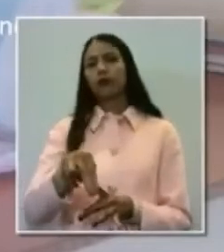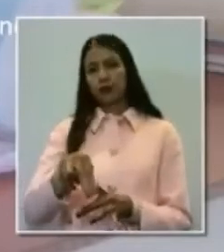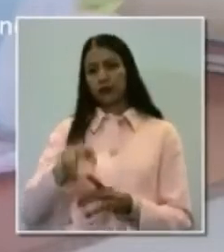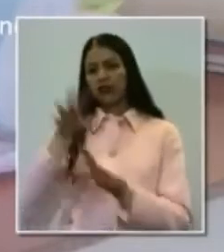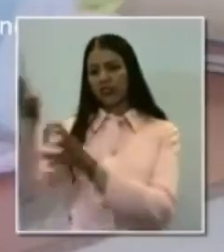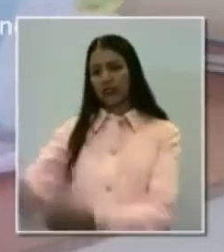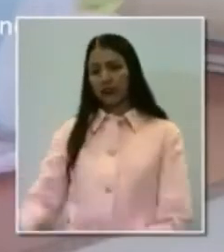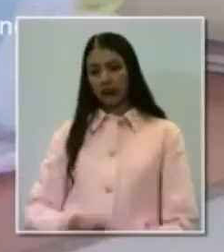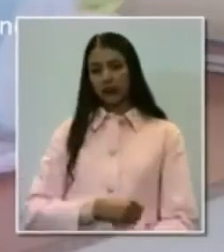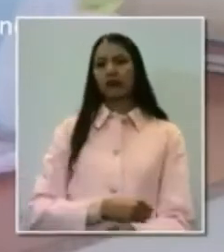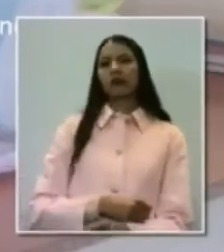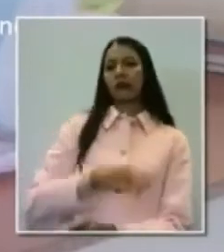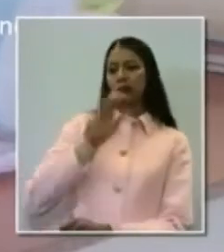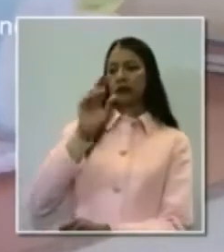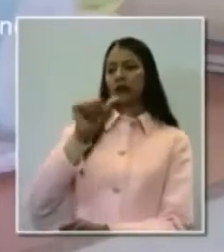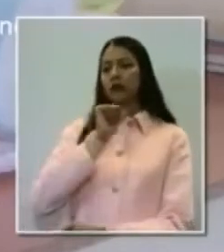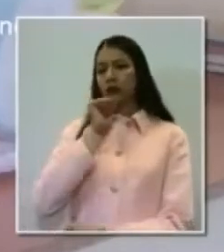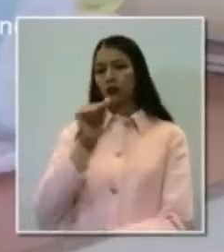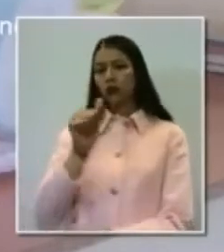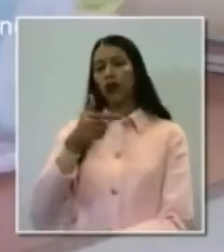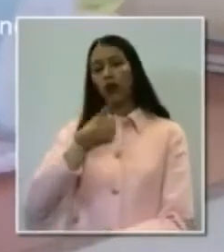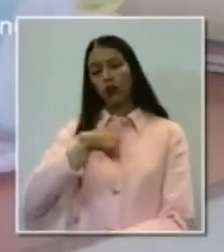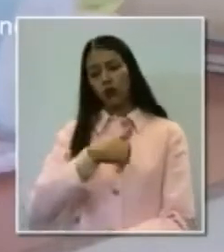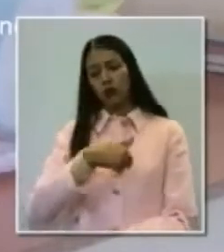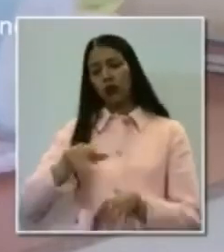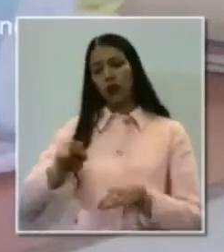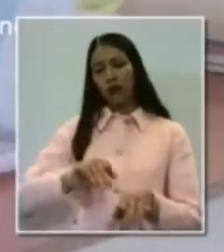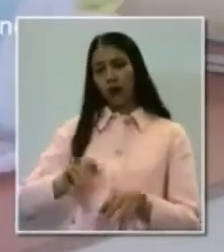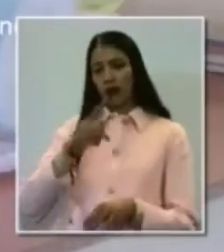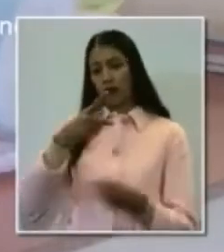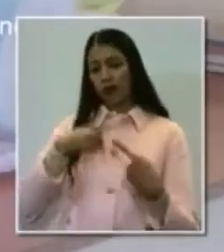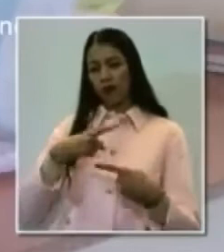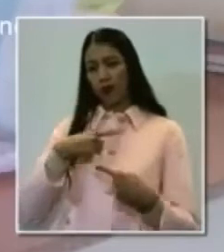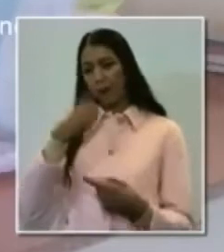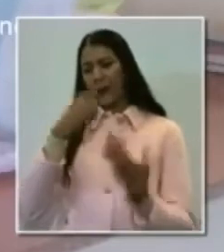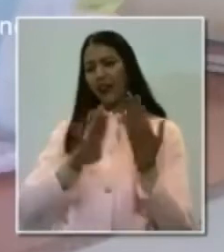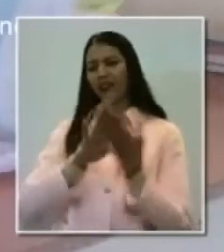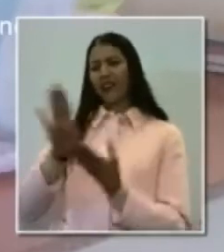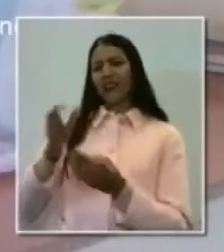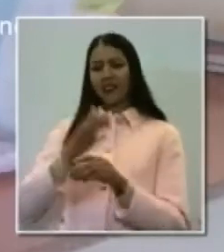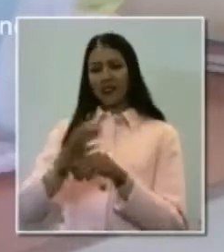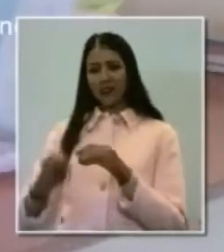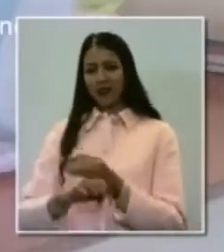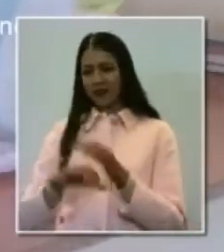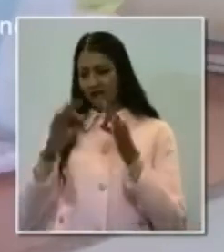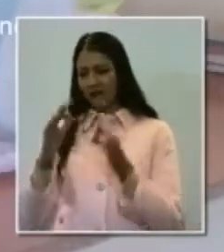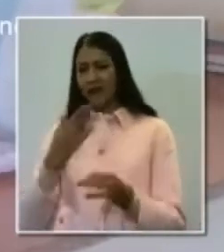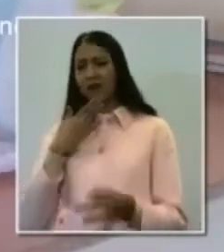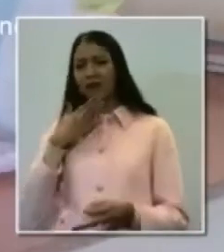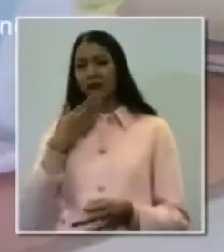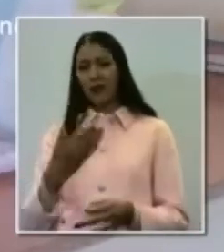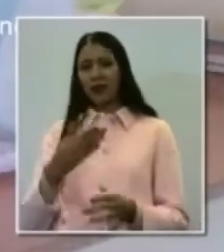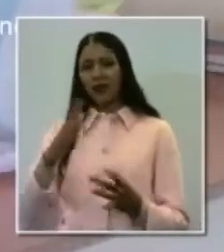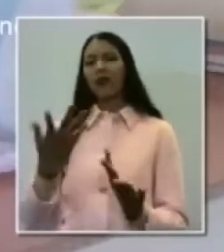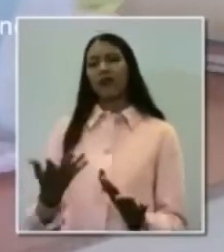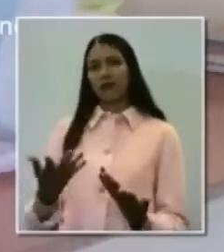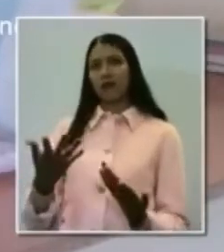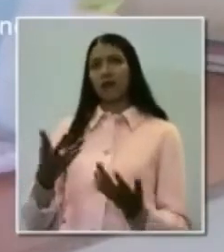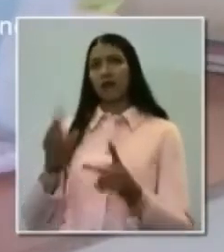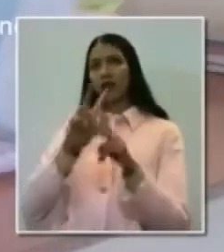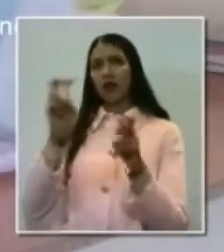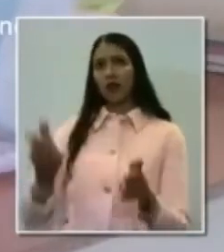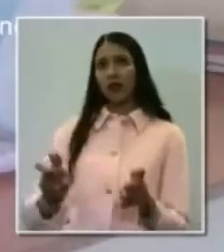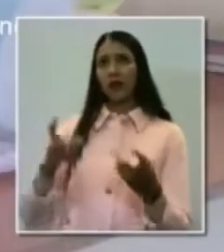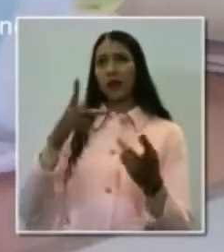nuestros funcionarios. En el afán de evitar que las cosas se hagan correctamente, que las cosas se hagan bien. Las acciones penales